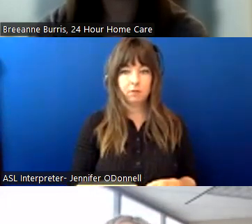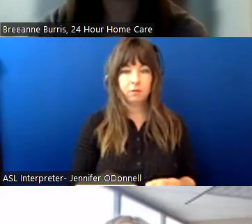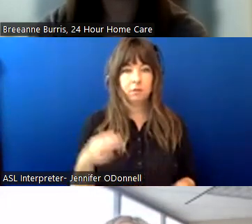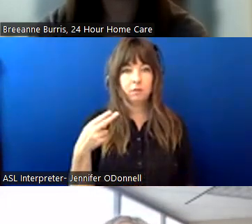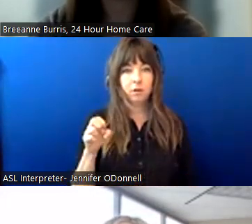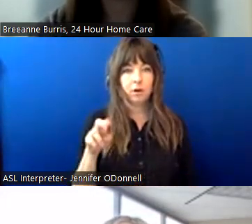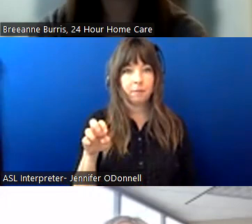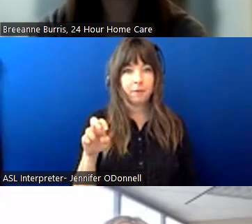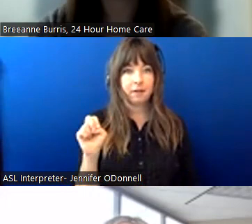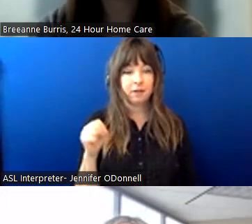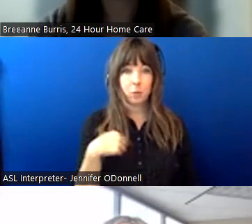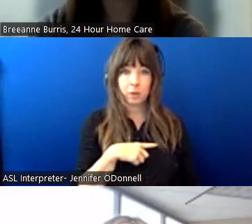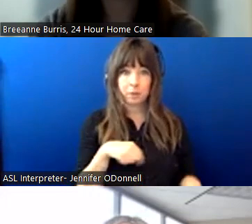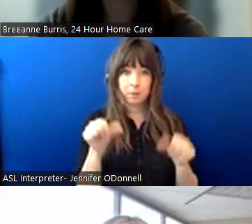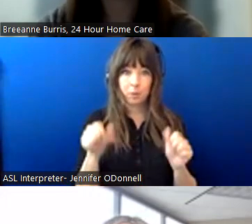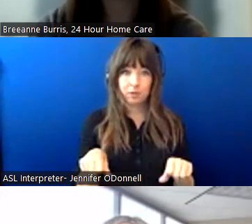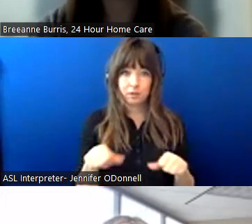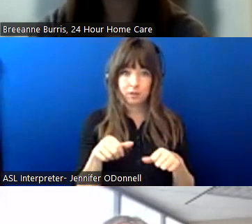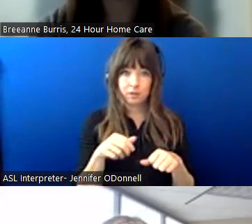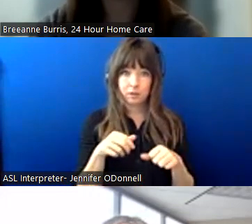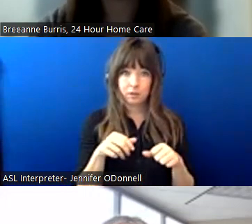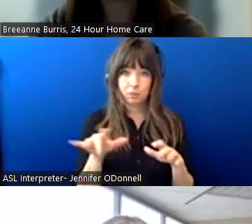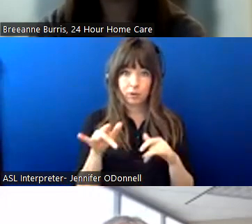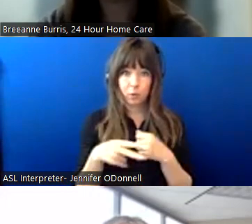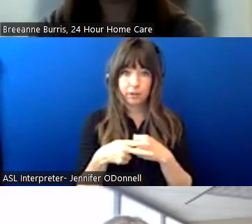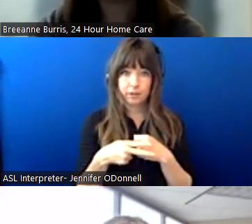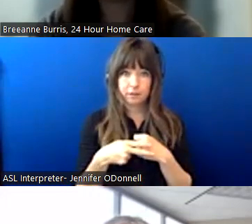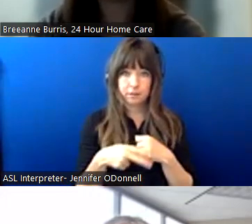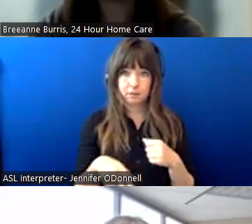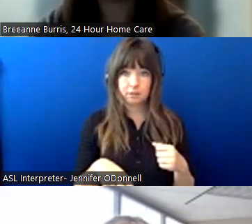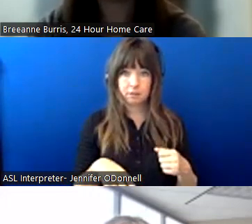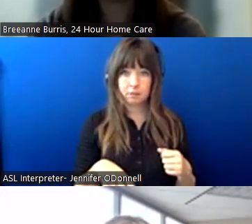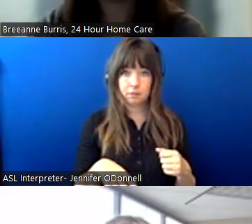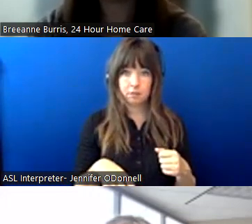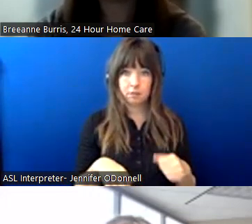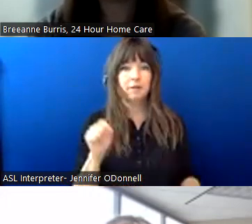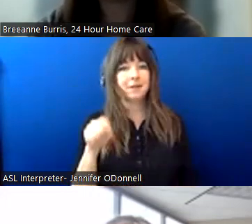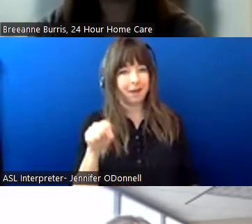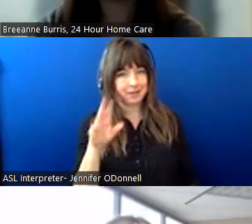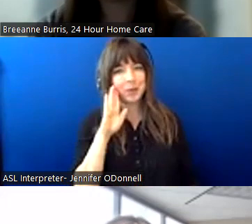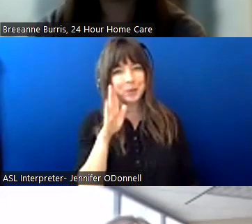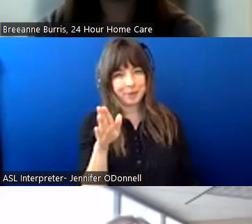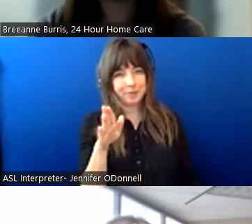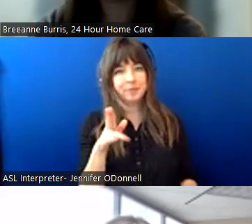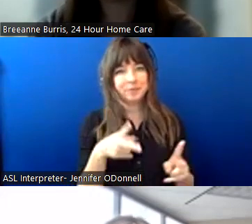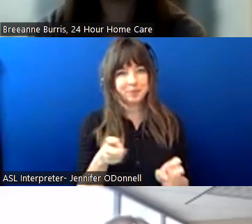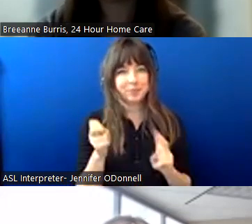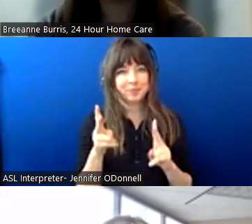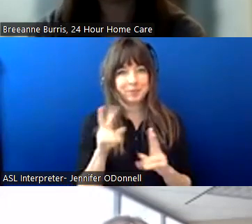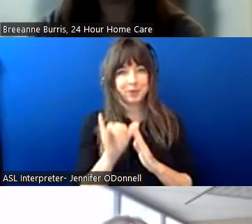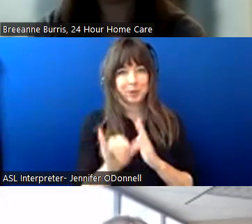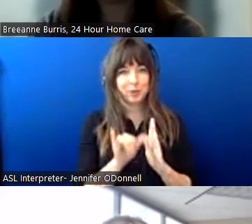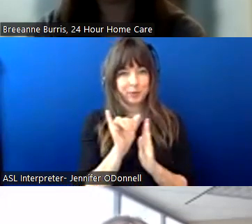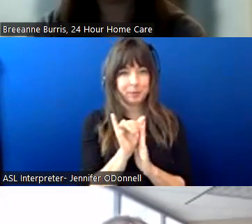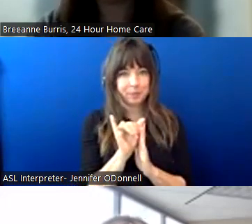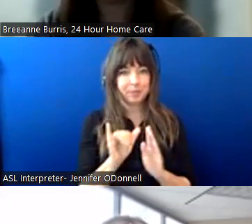disponible. Are we posting those recordings? Estamos poniendo estas grabaciones. Yes, sí. Lo vamos a